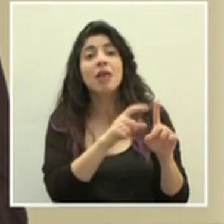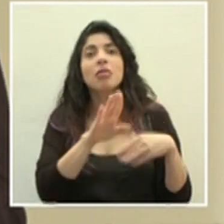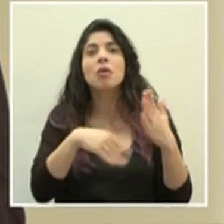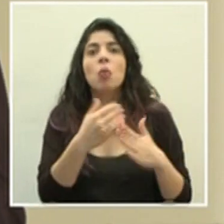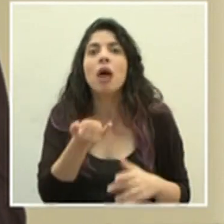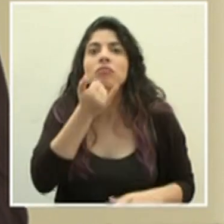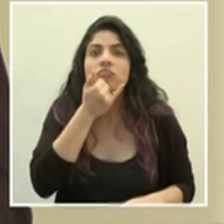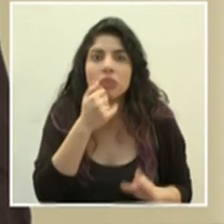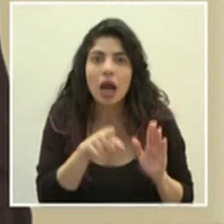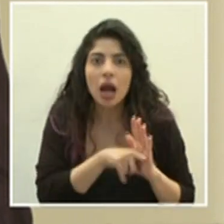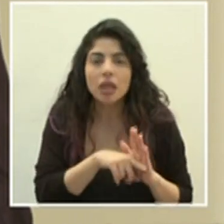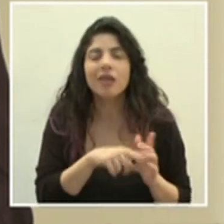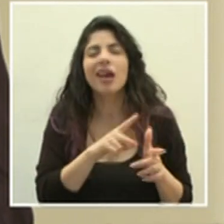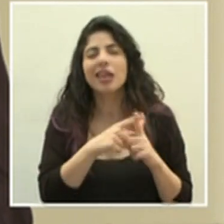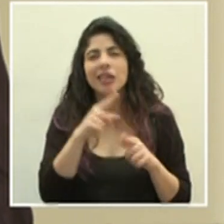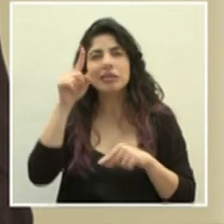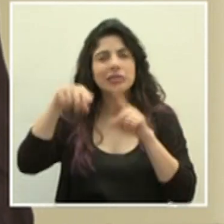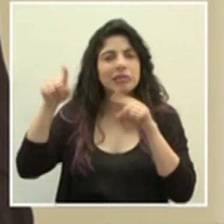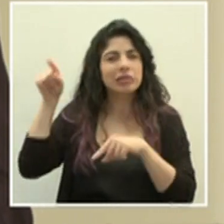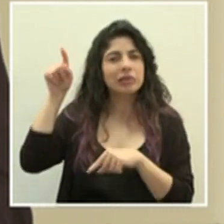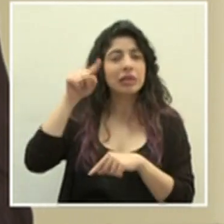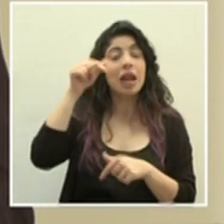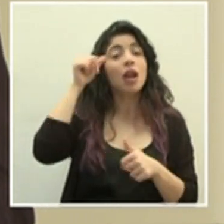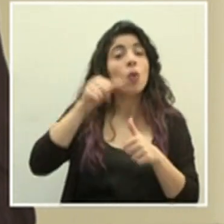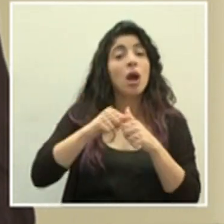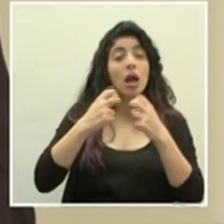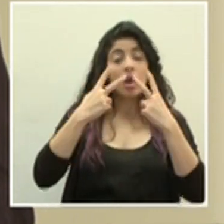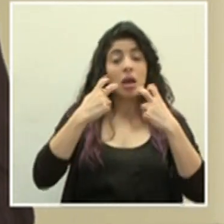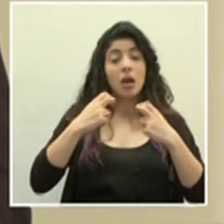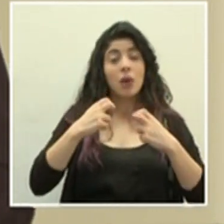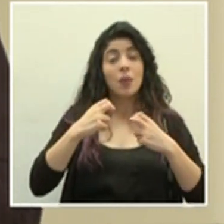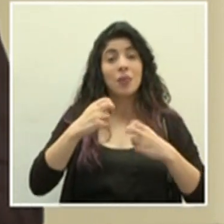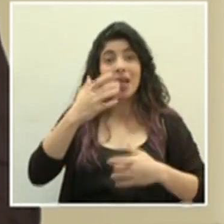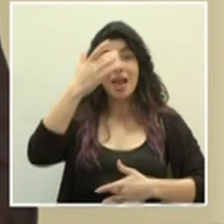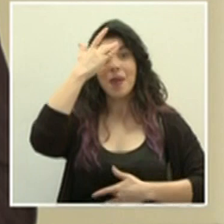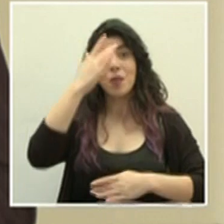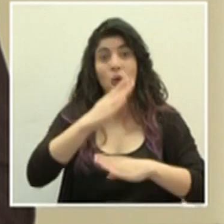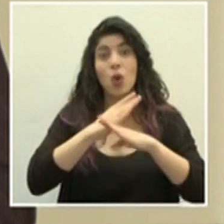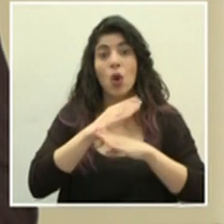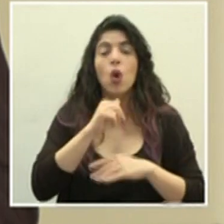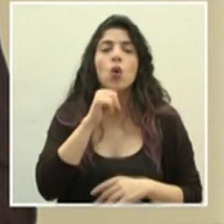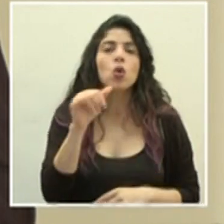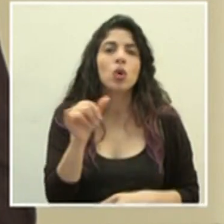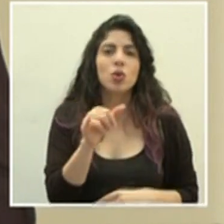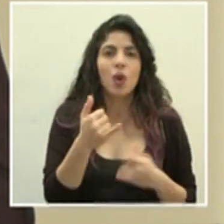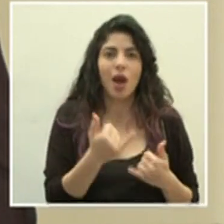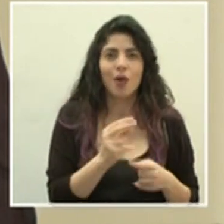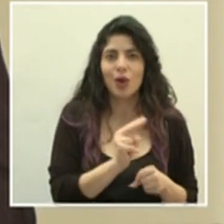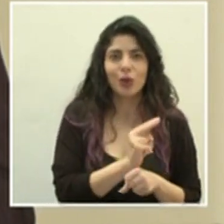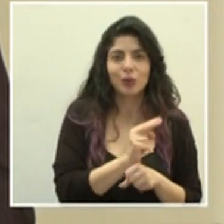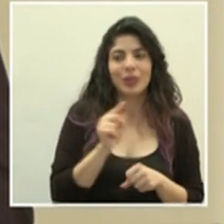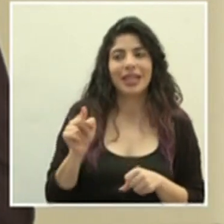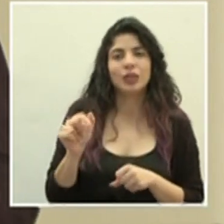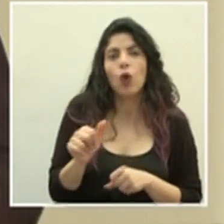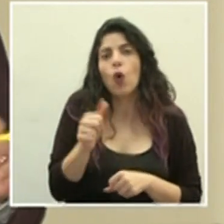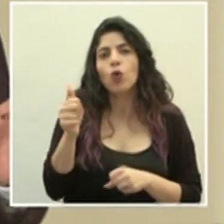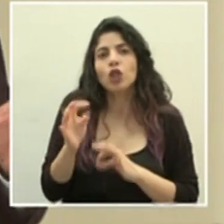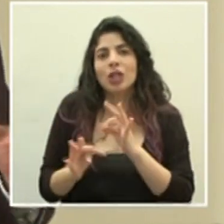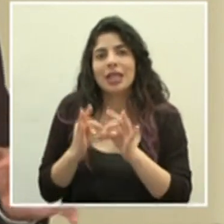eran negativas de verdad. Recordemos que las pruebas inmunológicas no son como las pruebas que estamos usando ahora, sino que justamente es para